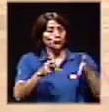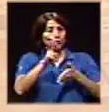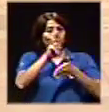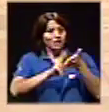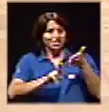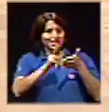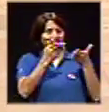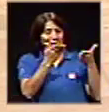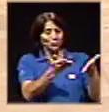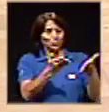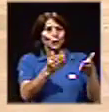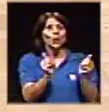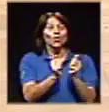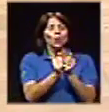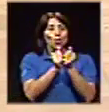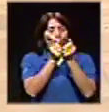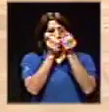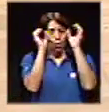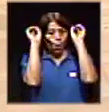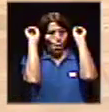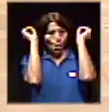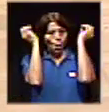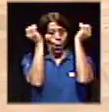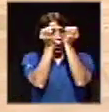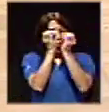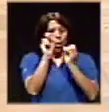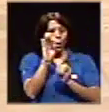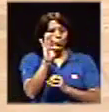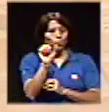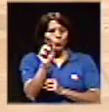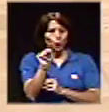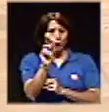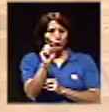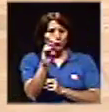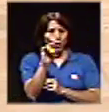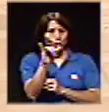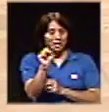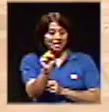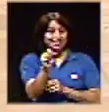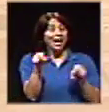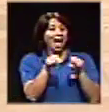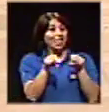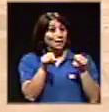profesor universitario Otón Solís, quien además es un costarricense que